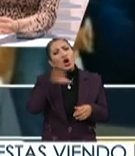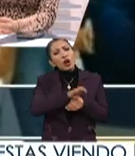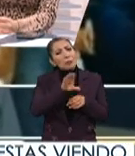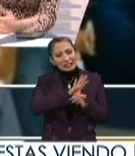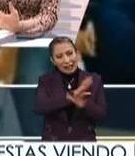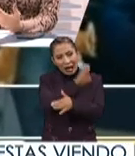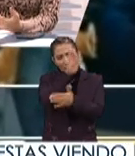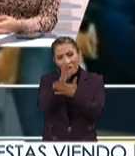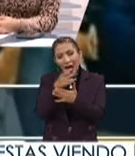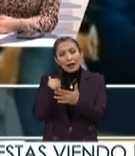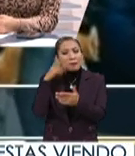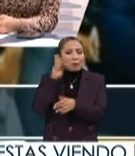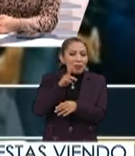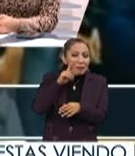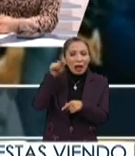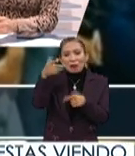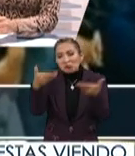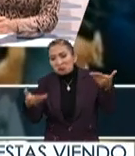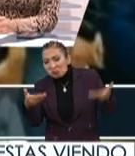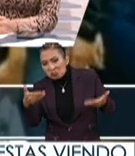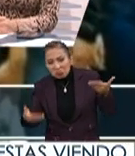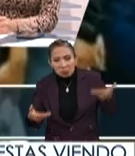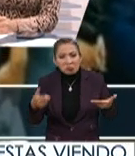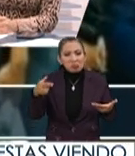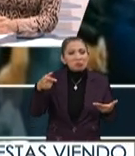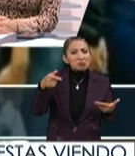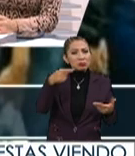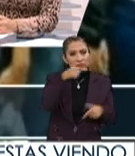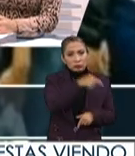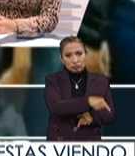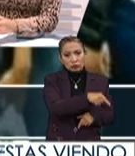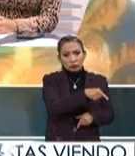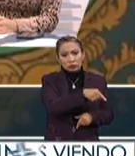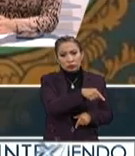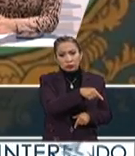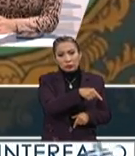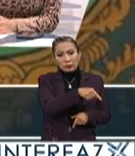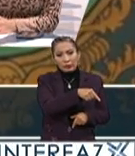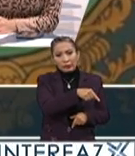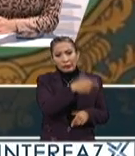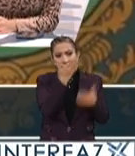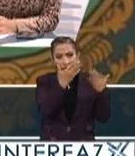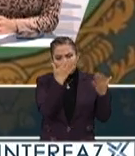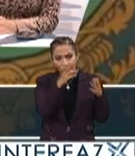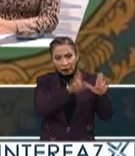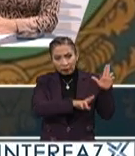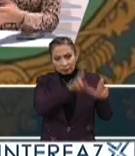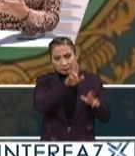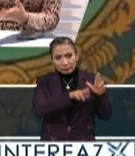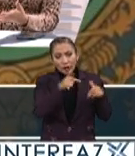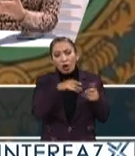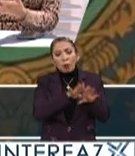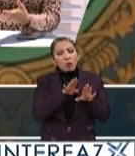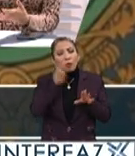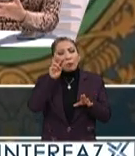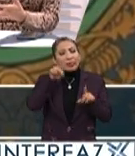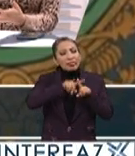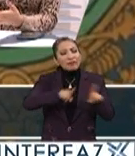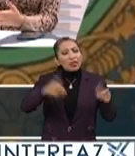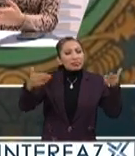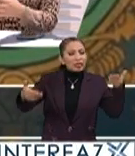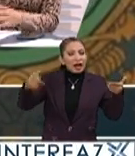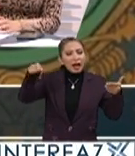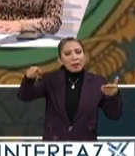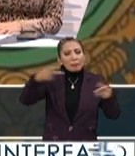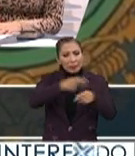decir, ya que pudiste experimentar, comparar, tú eres estudiante normal, ¿cómo pudiste ver la diferencia